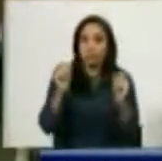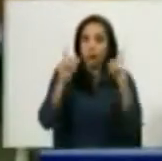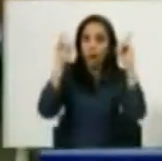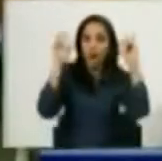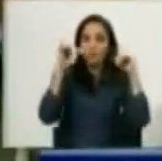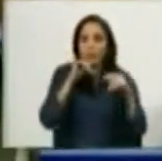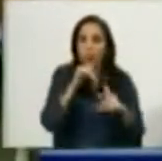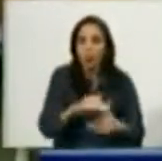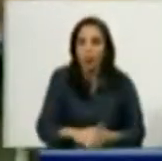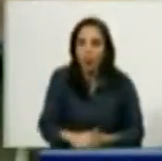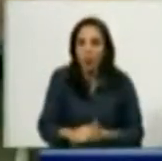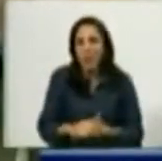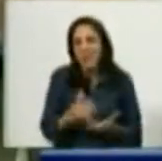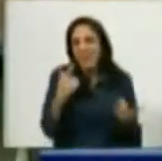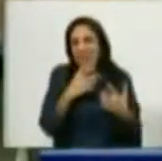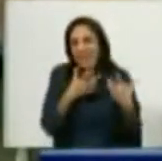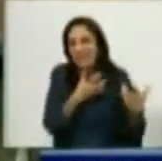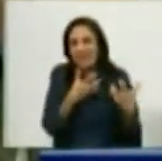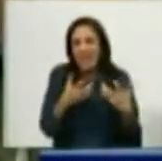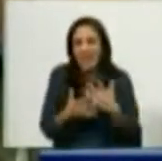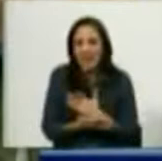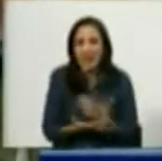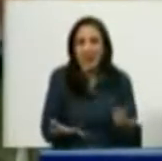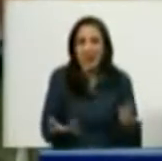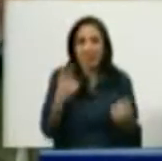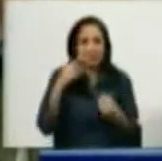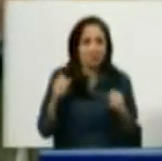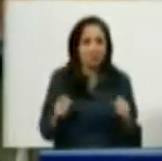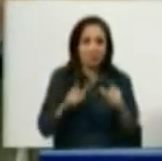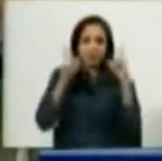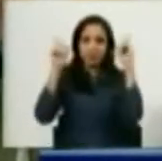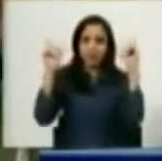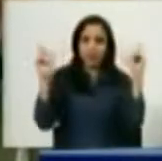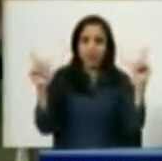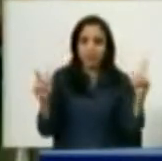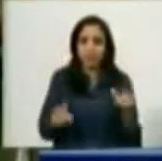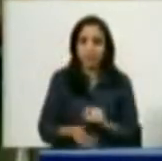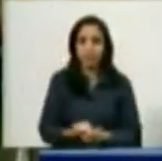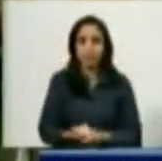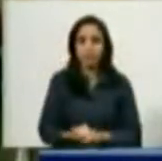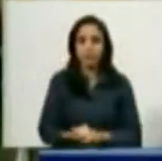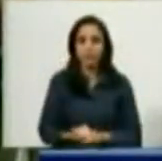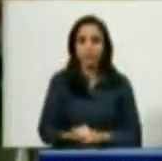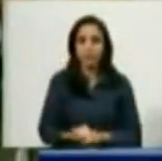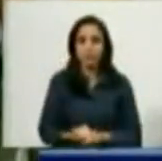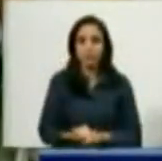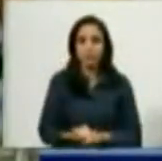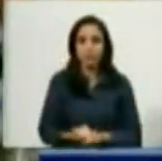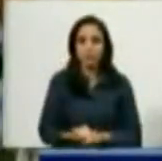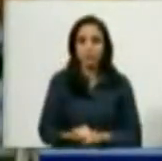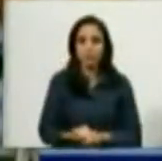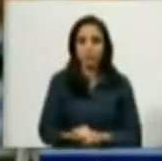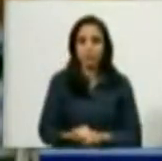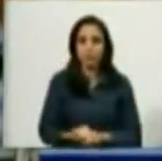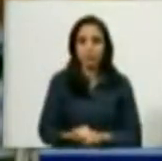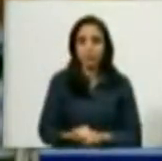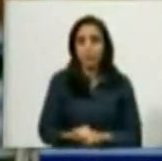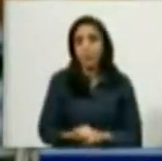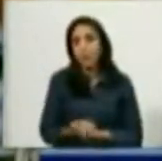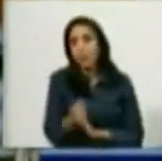y que se ha creado una gran contienda civil en la URSS o incluso